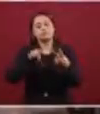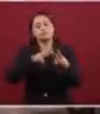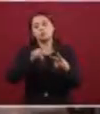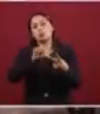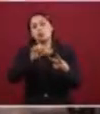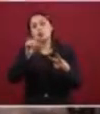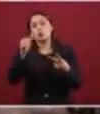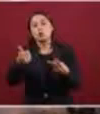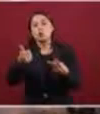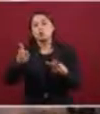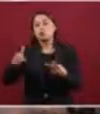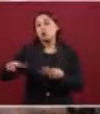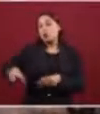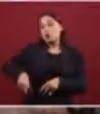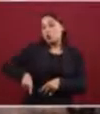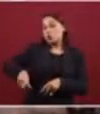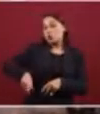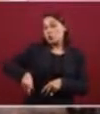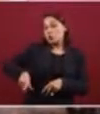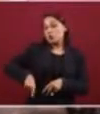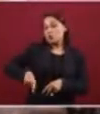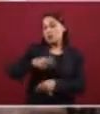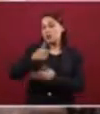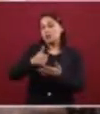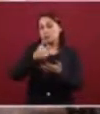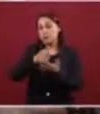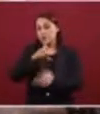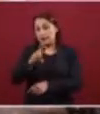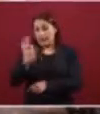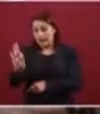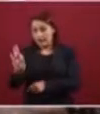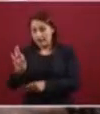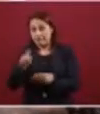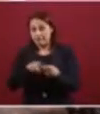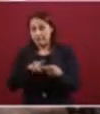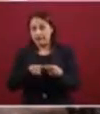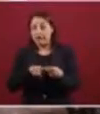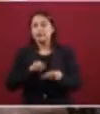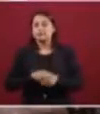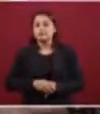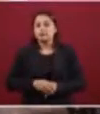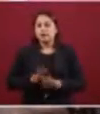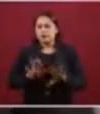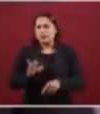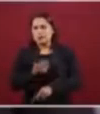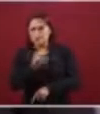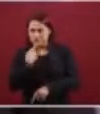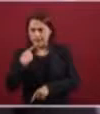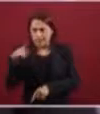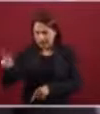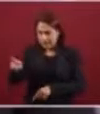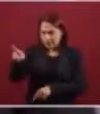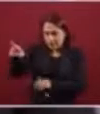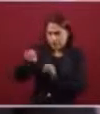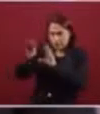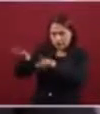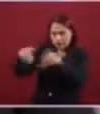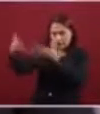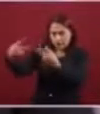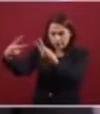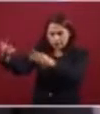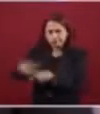del Distrito Federal en su momento. ¿Y habrá alguna demanda contra esta empresa? Bueno, es una de las investigaciones, de las